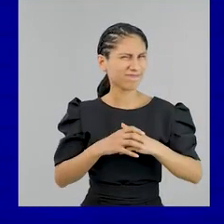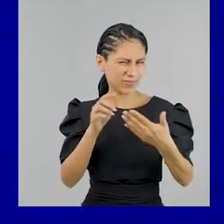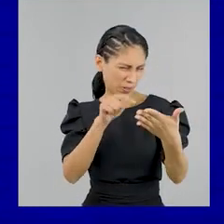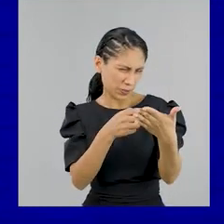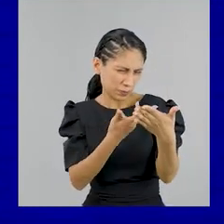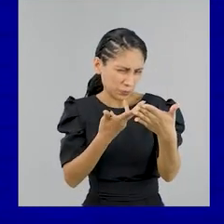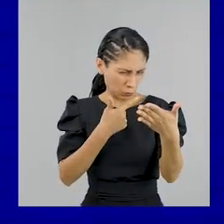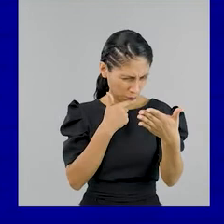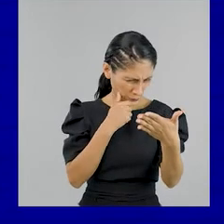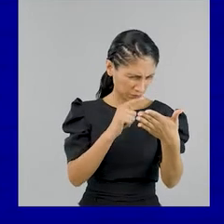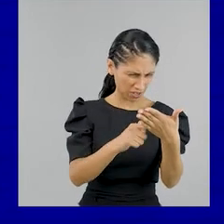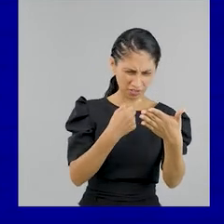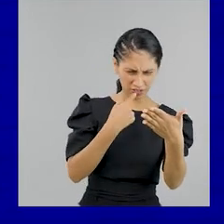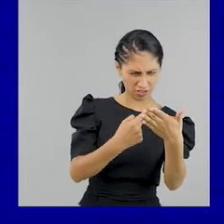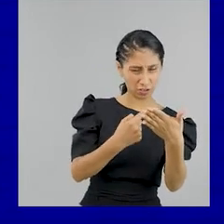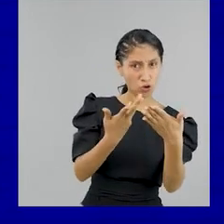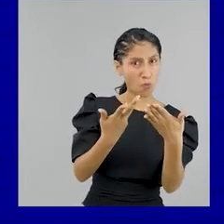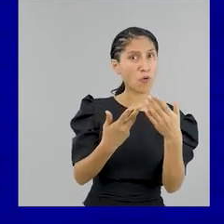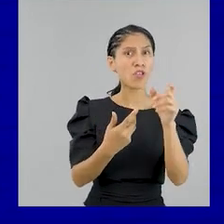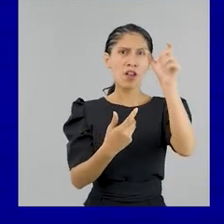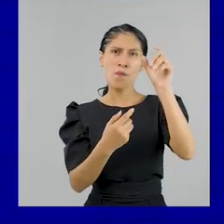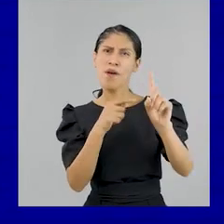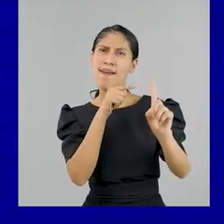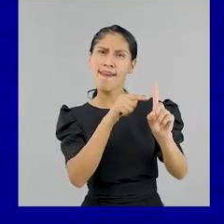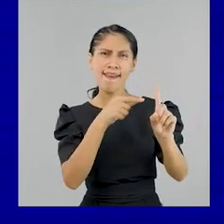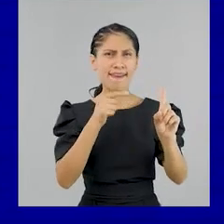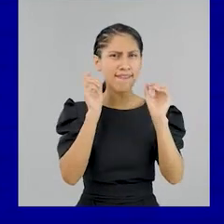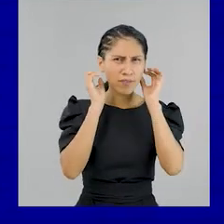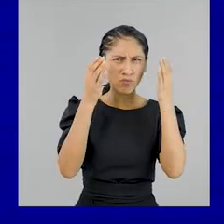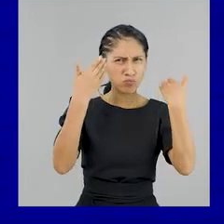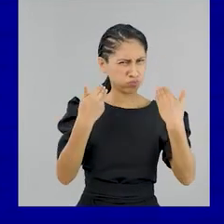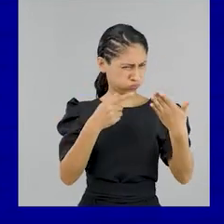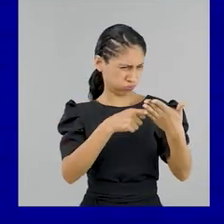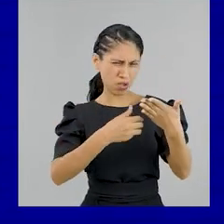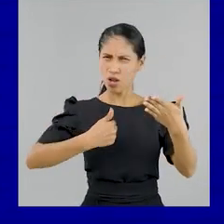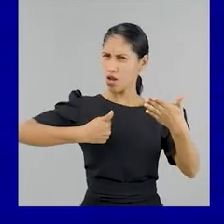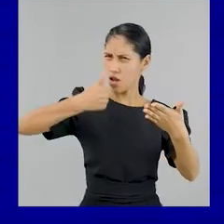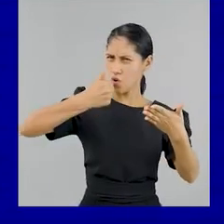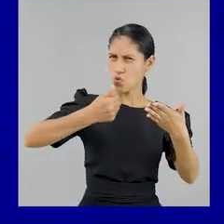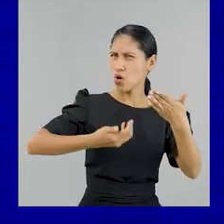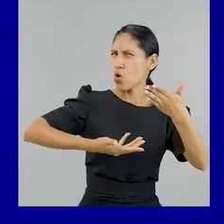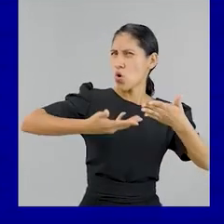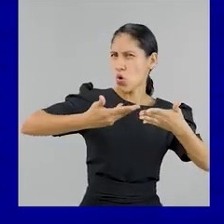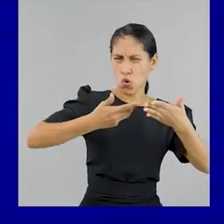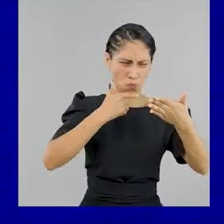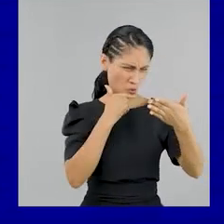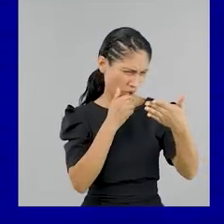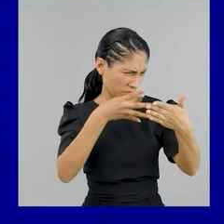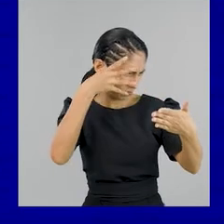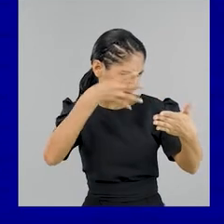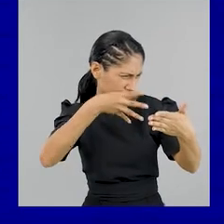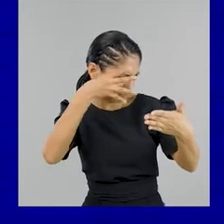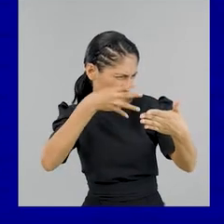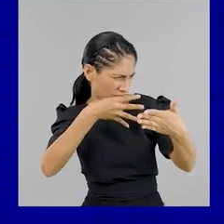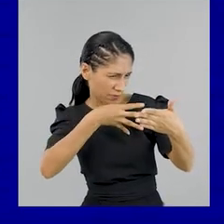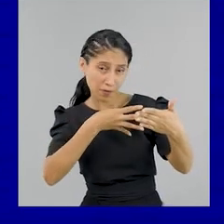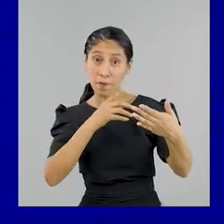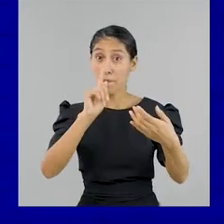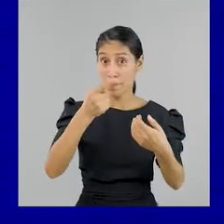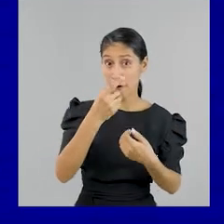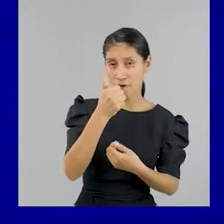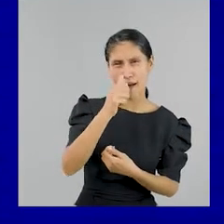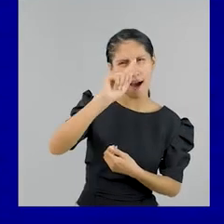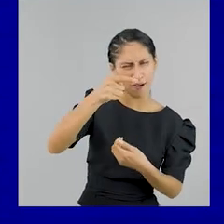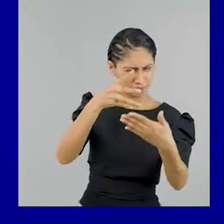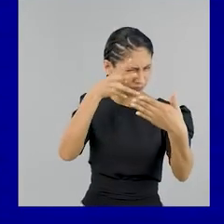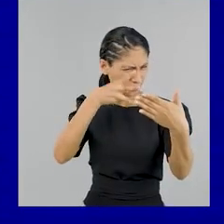esta situación se plantea la intención de la autora. Hagamos un análisis de todas las alternativas. Veamos la alternativa